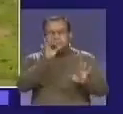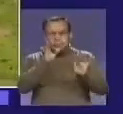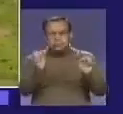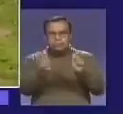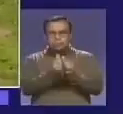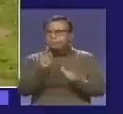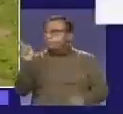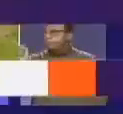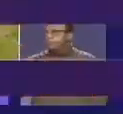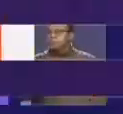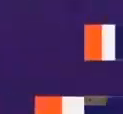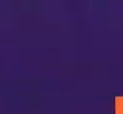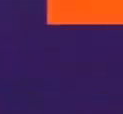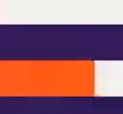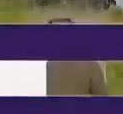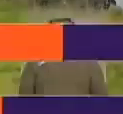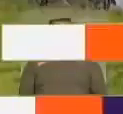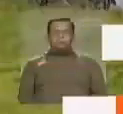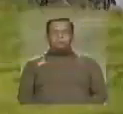acompañaron?